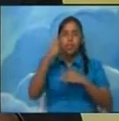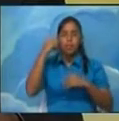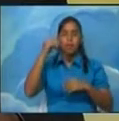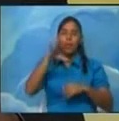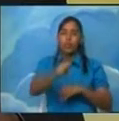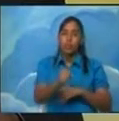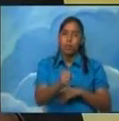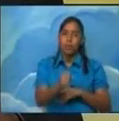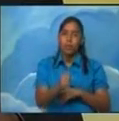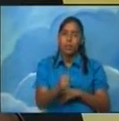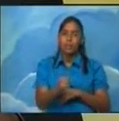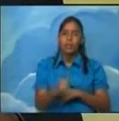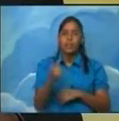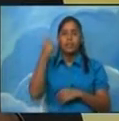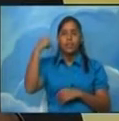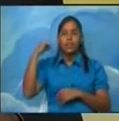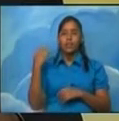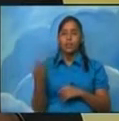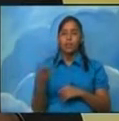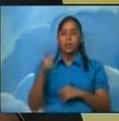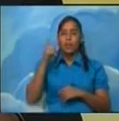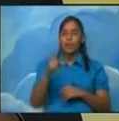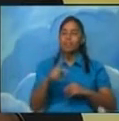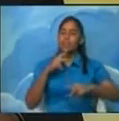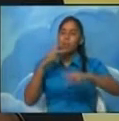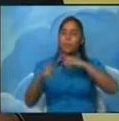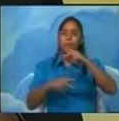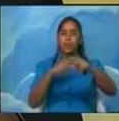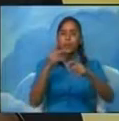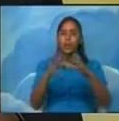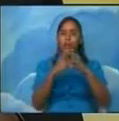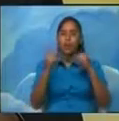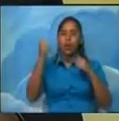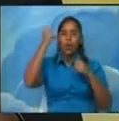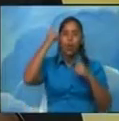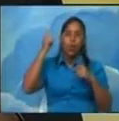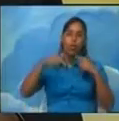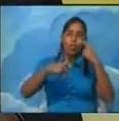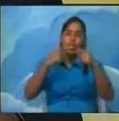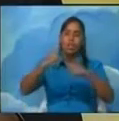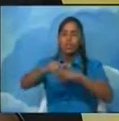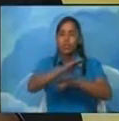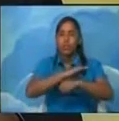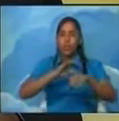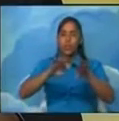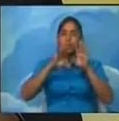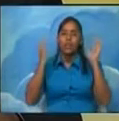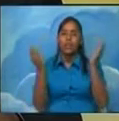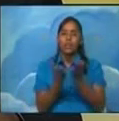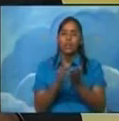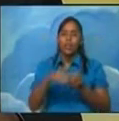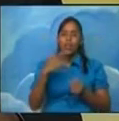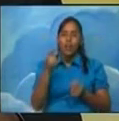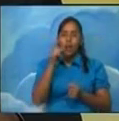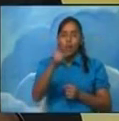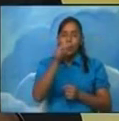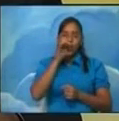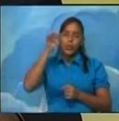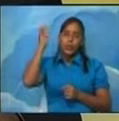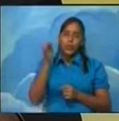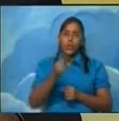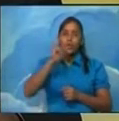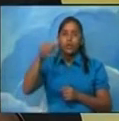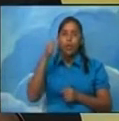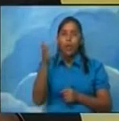tomarla. Y para que os sean prolongados los días sobre la tierra de la cual juró Jehová